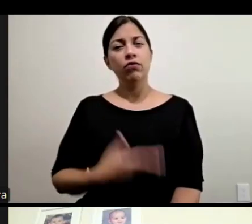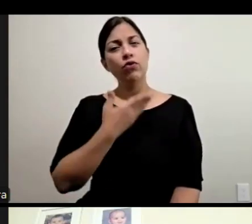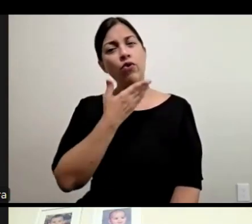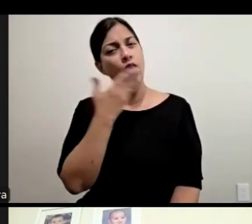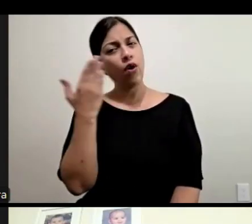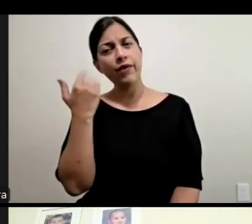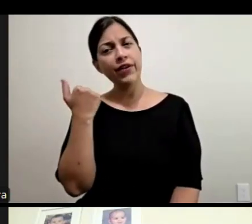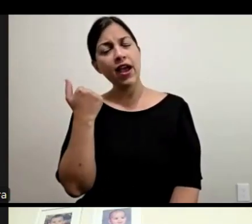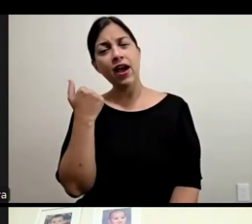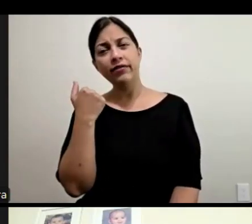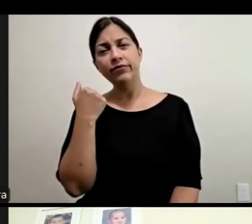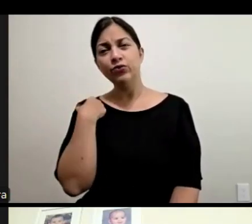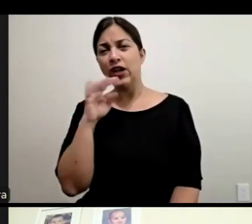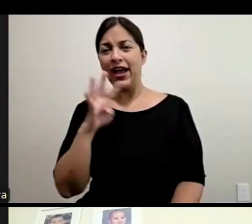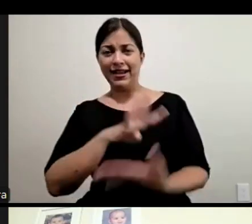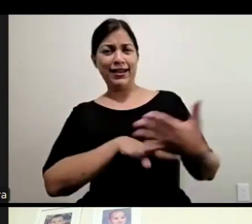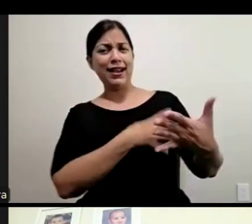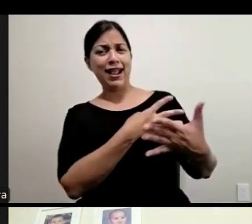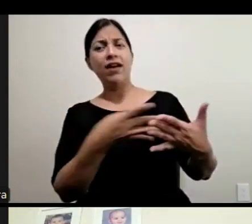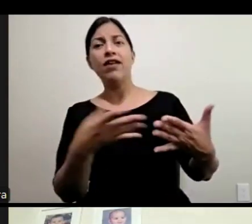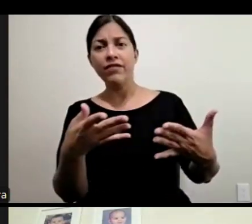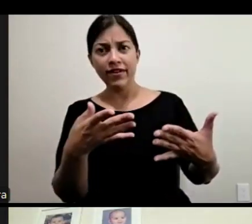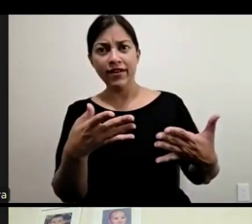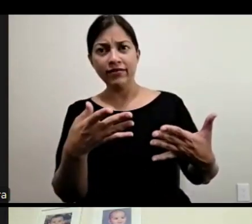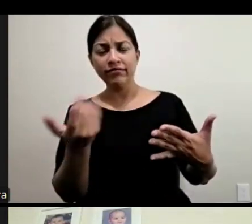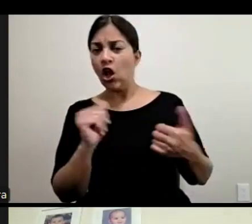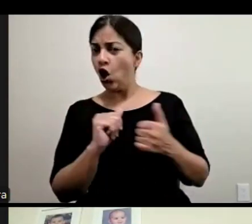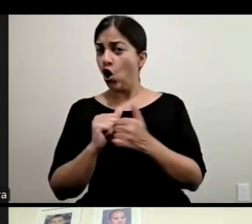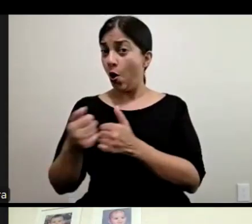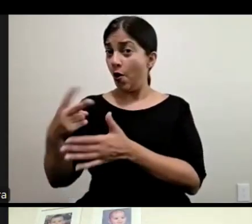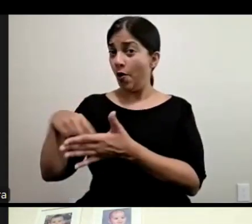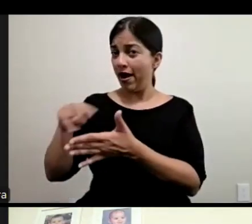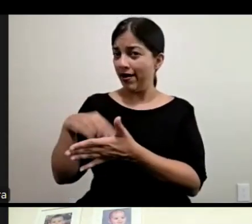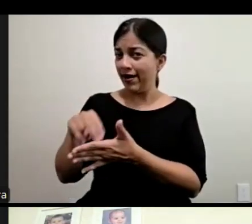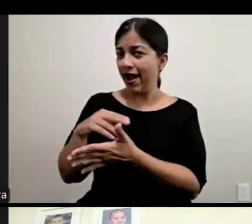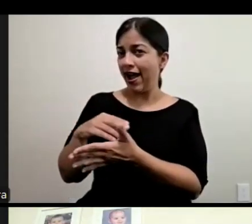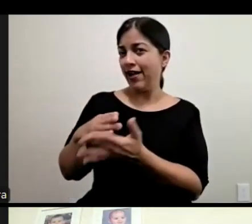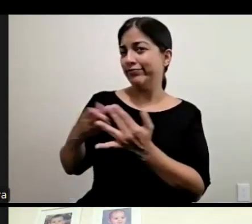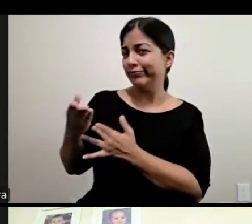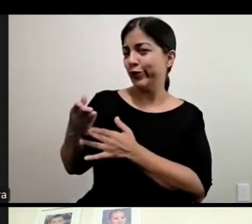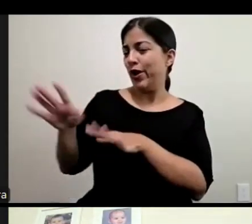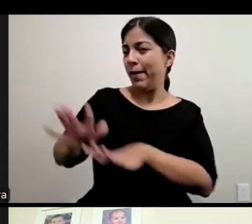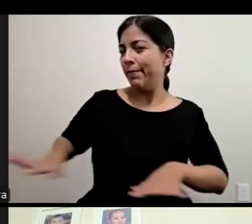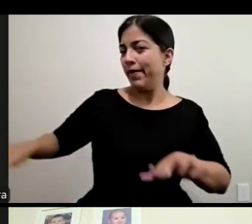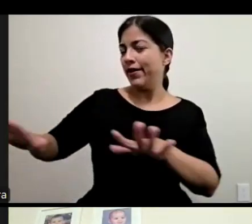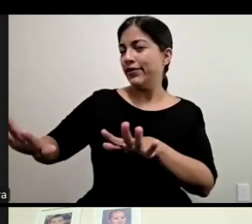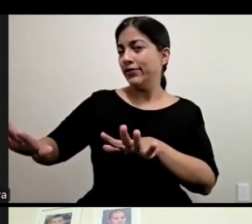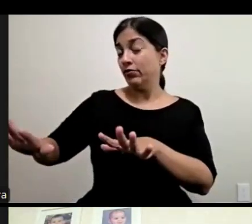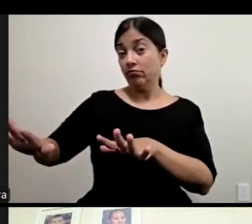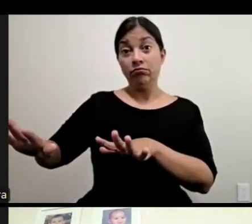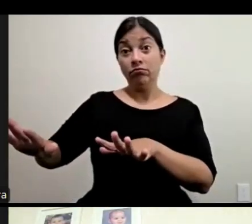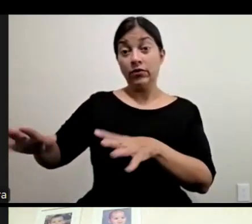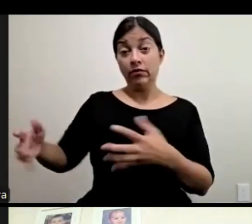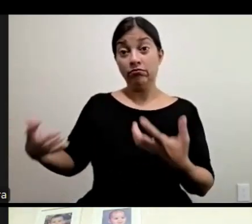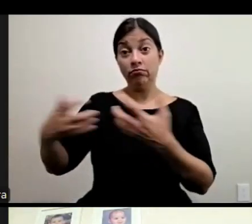¿cómo se dice? Una gráfica, ¿no? Ok. De cómo bailar, trazar el espacio Ajá. y combinarlo al mismo tiempo